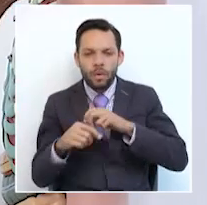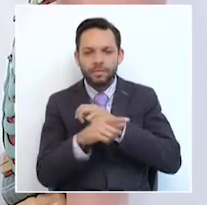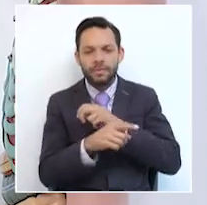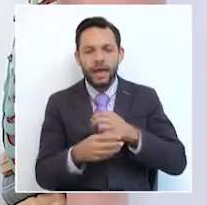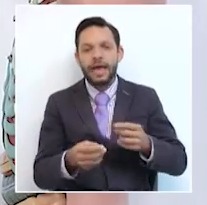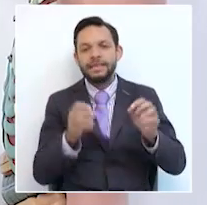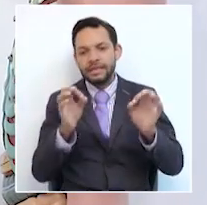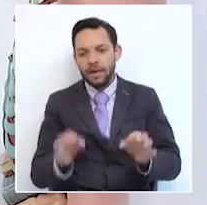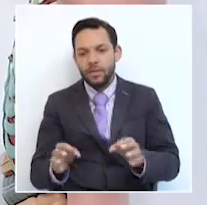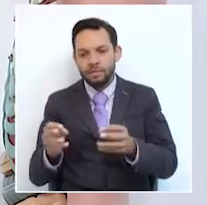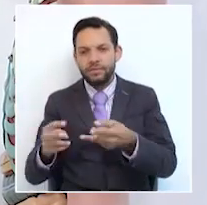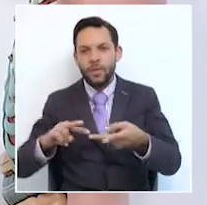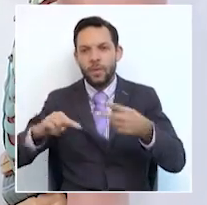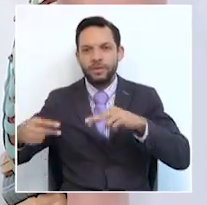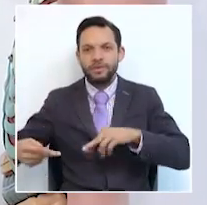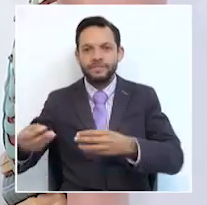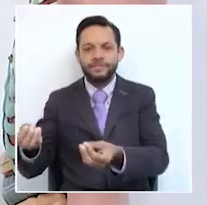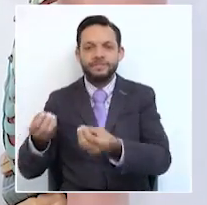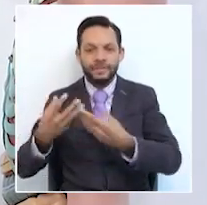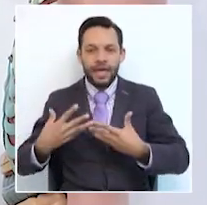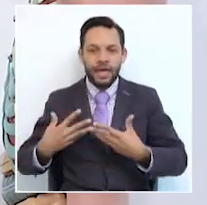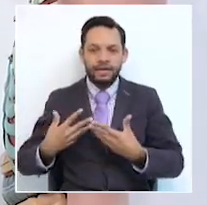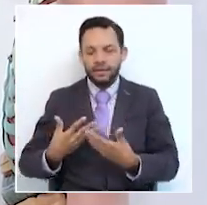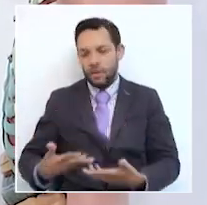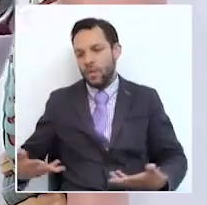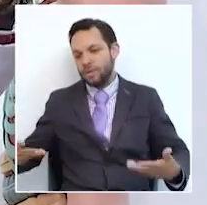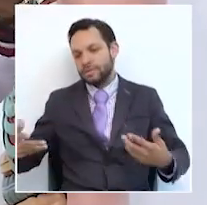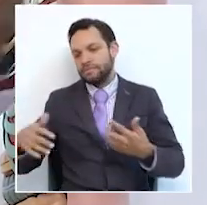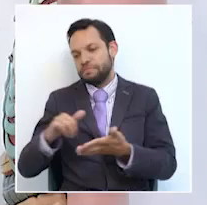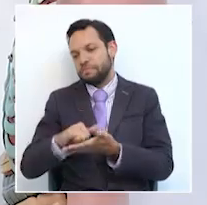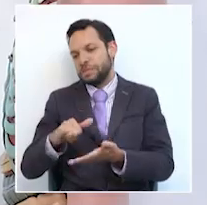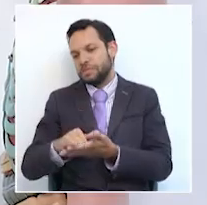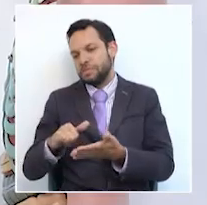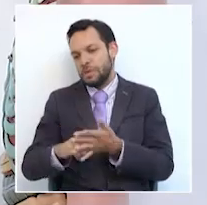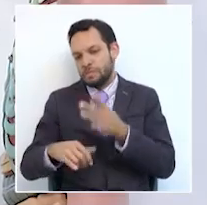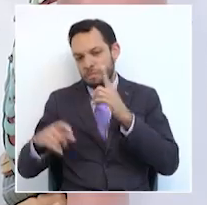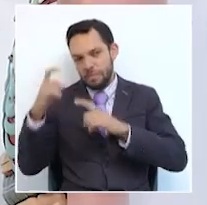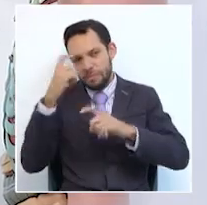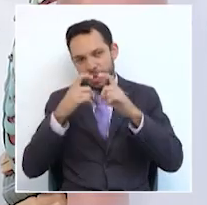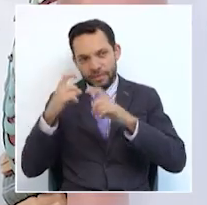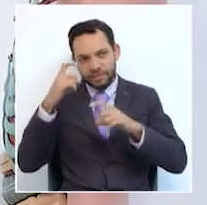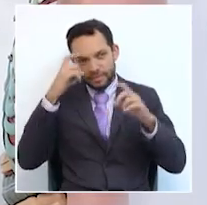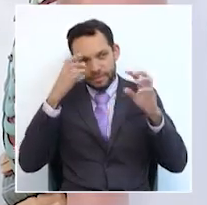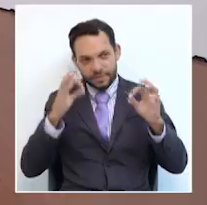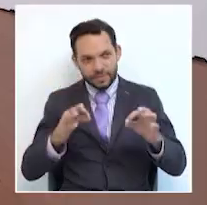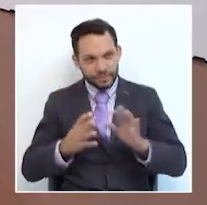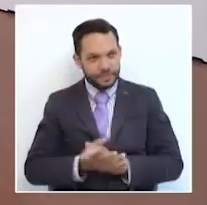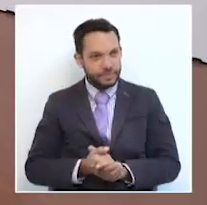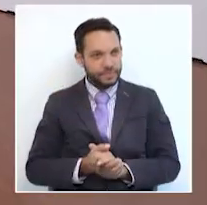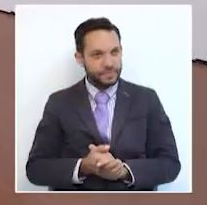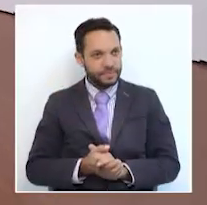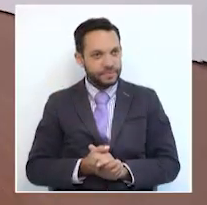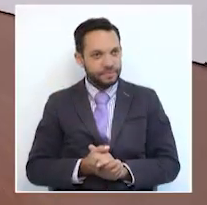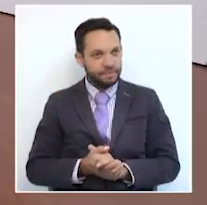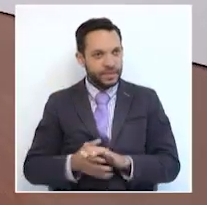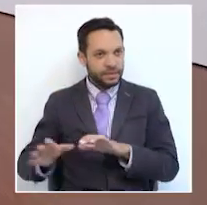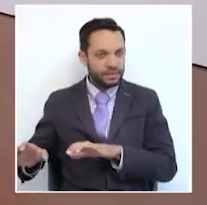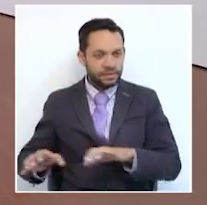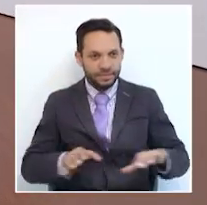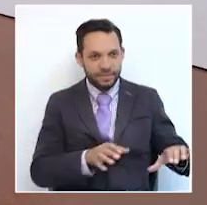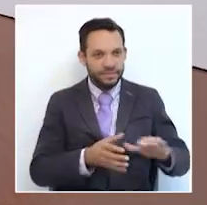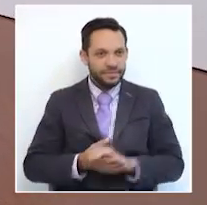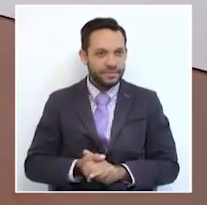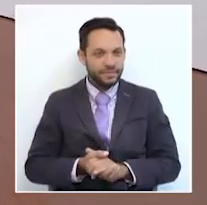es eso lo que nosotros queremos realmente pensar y hacer con nuestras vidas lo que hago a los demás se me